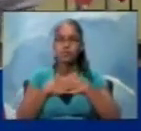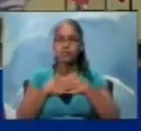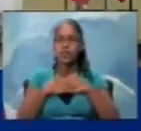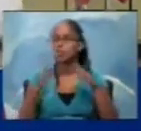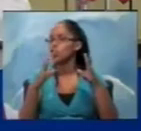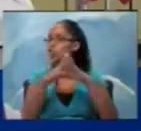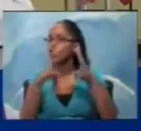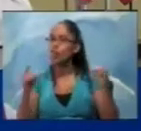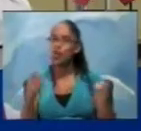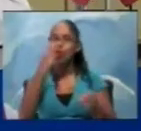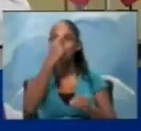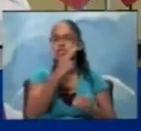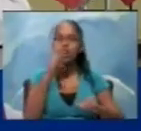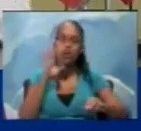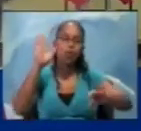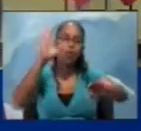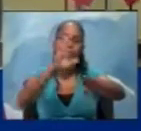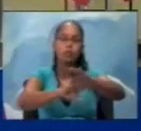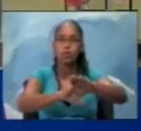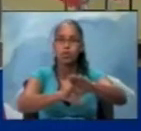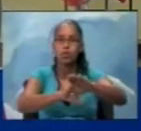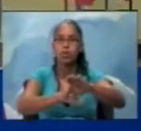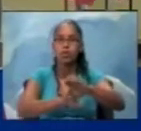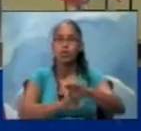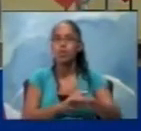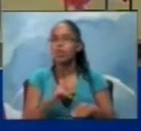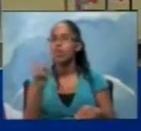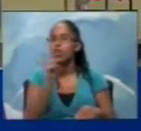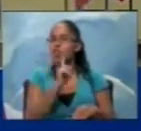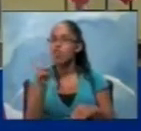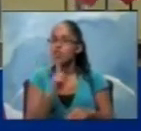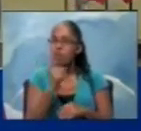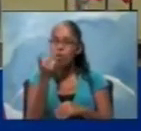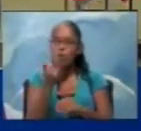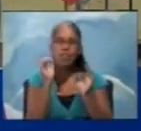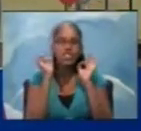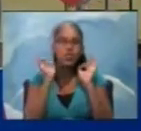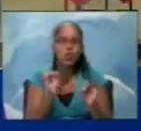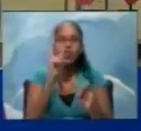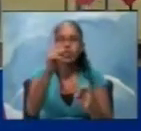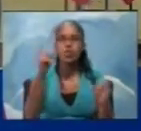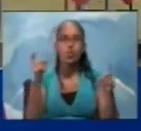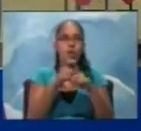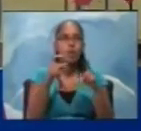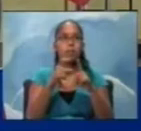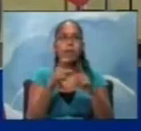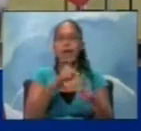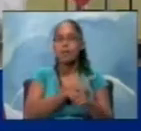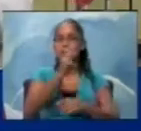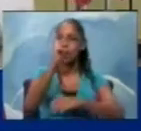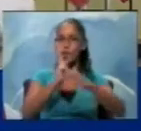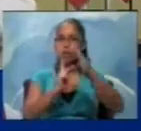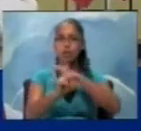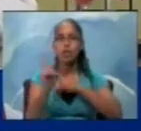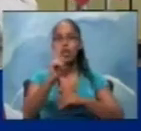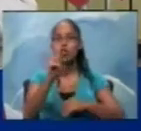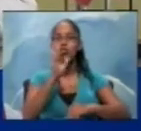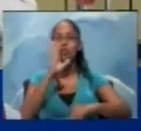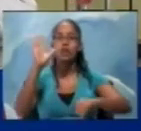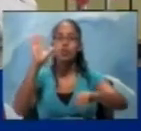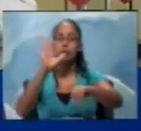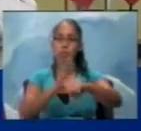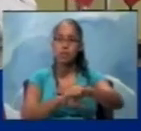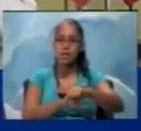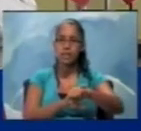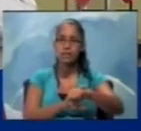cumplió. Todo se cumplió. No faltó palabra de la profecía que no se